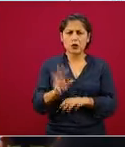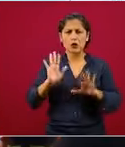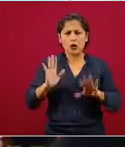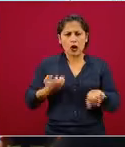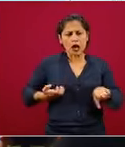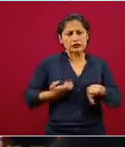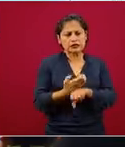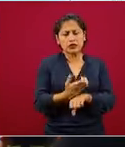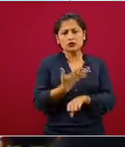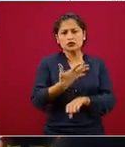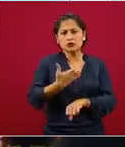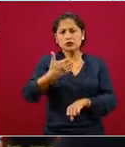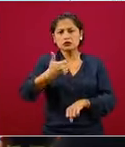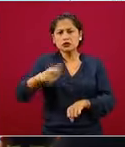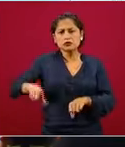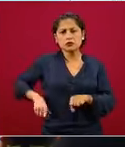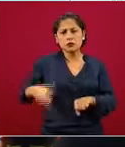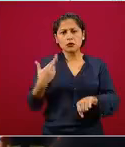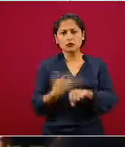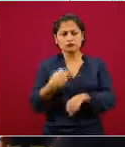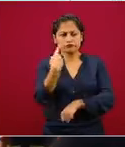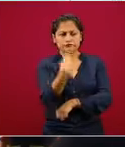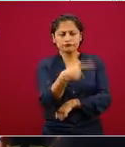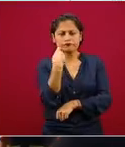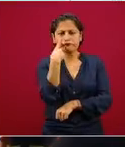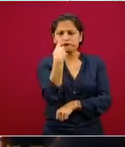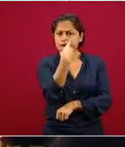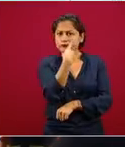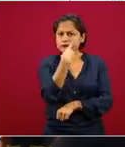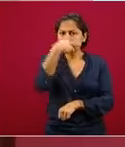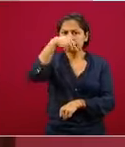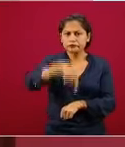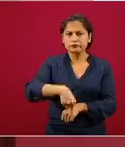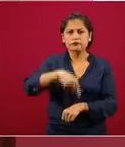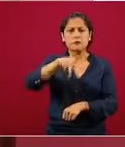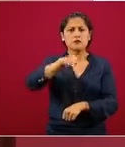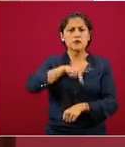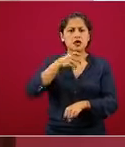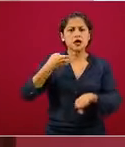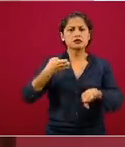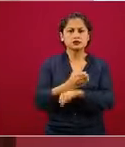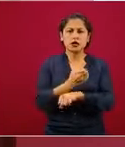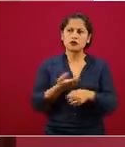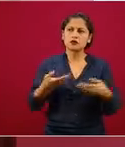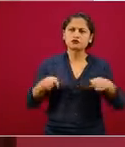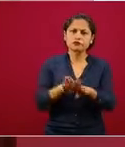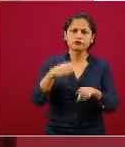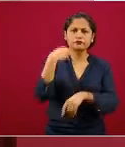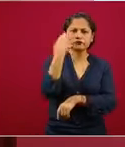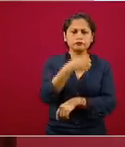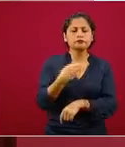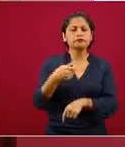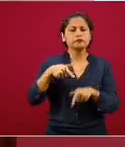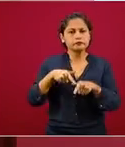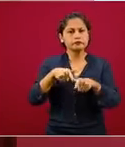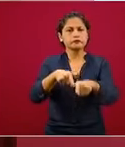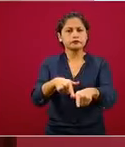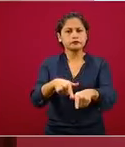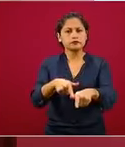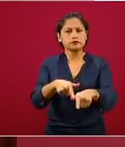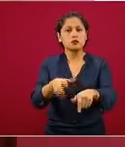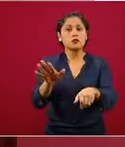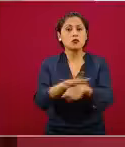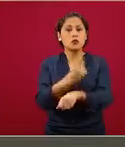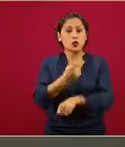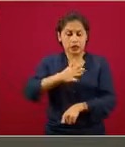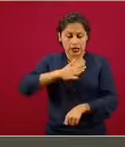del número que sea, digan: yo aquí no abro escuelas. ¿Por qué razón? Porque de acuerdo a mis estimaciones de riesgo,